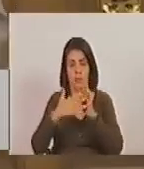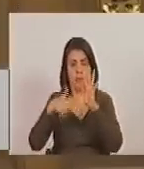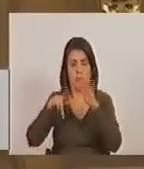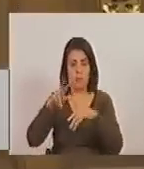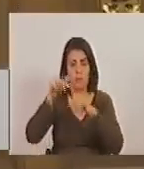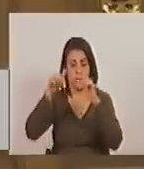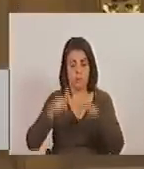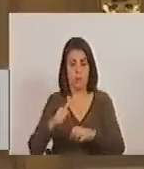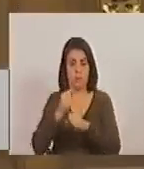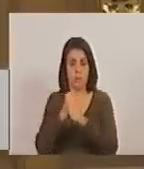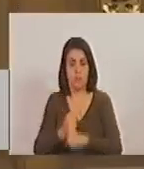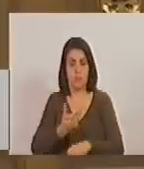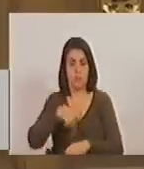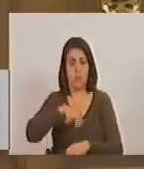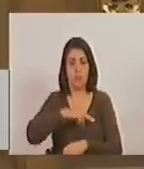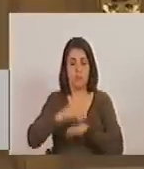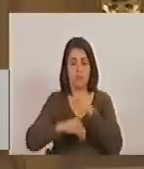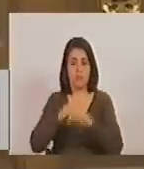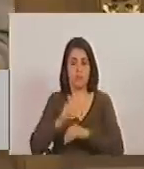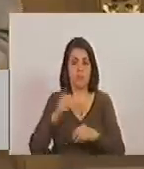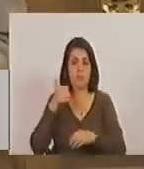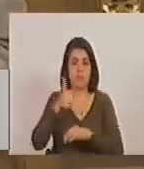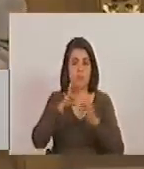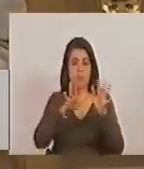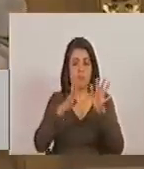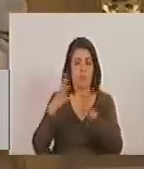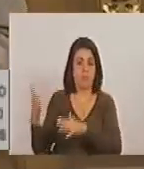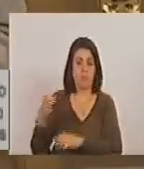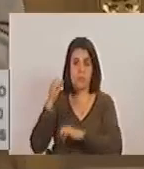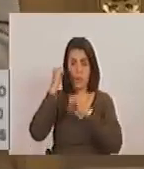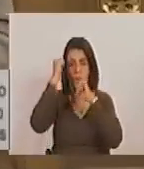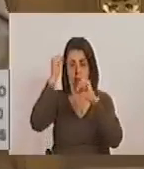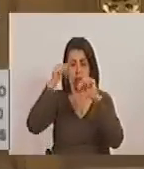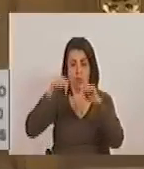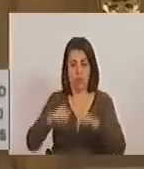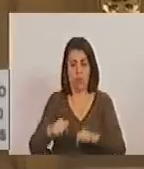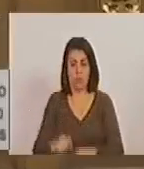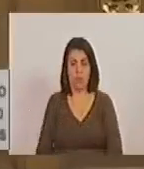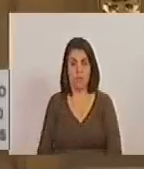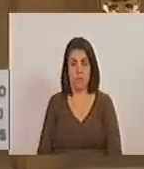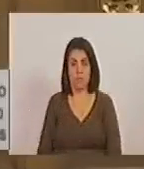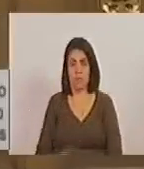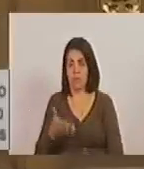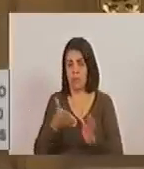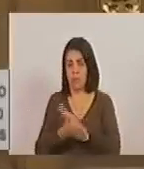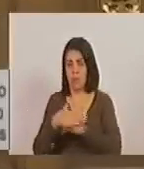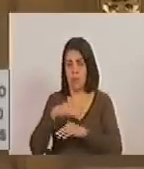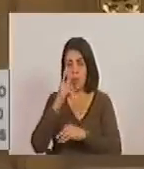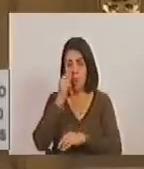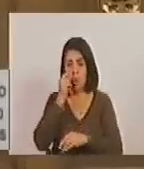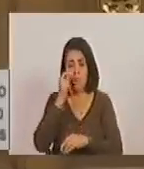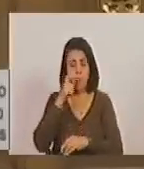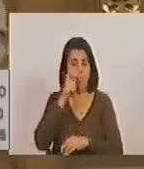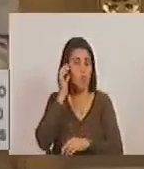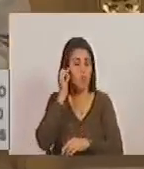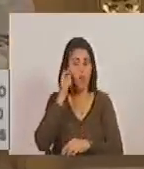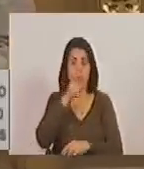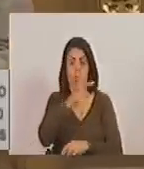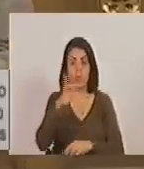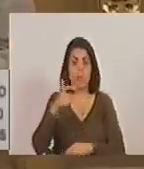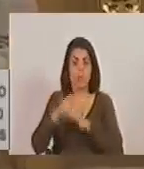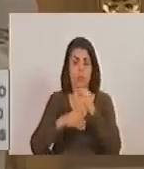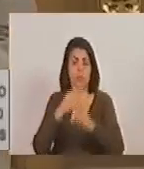acá, y estemos, como lo hicimos en el siglo XIX, triunfando en esta actualidad. Eso tiene que ver con un pueblo de hombres, mujeres, pardos,